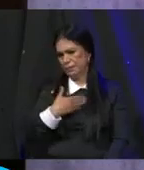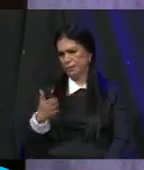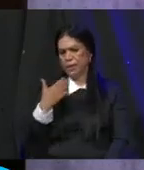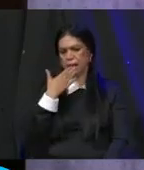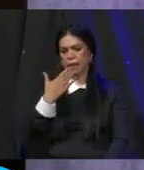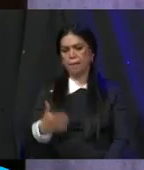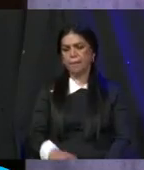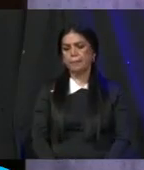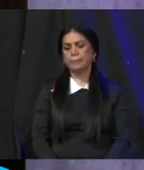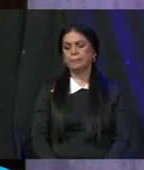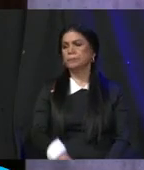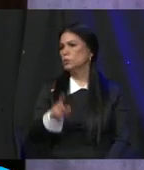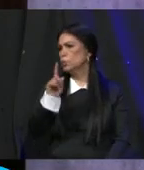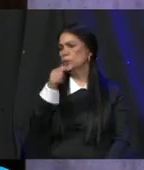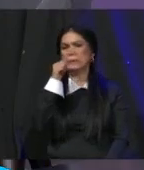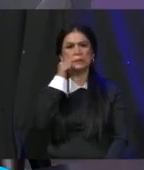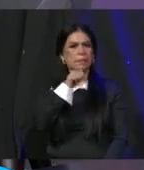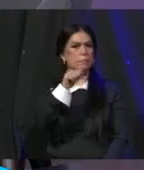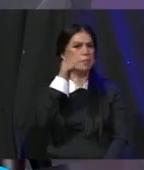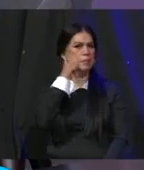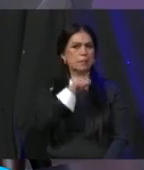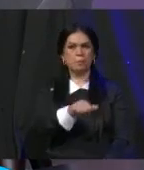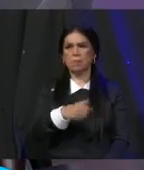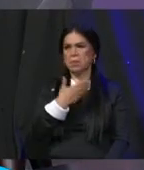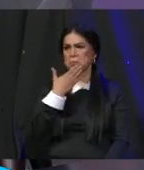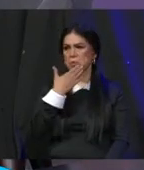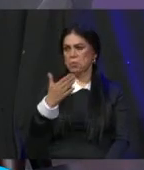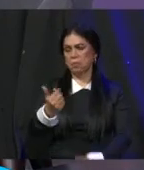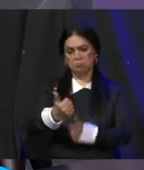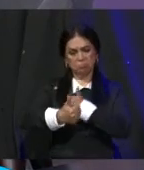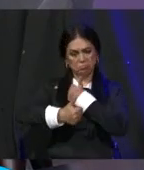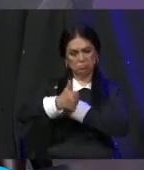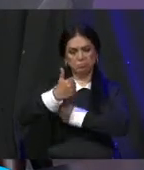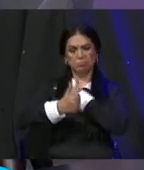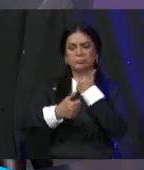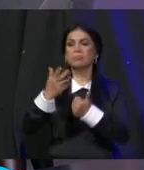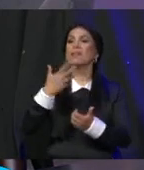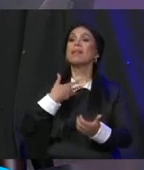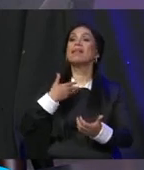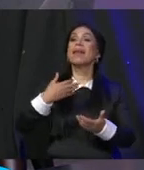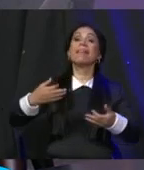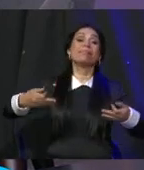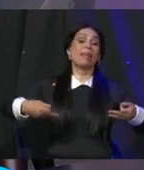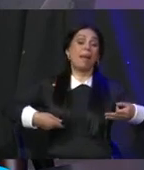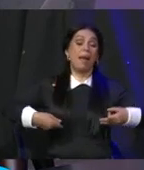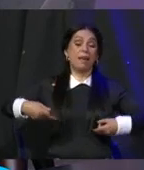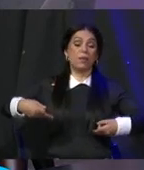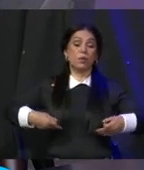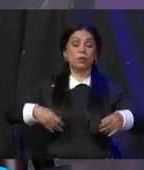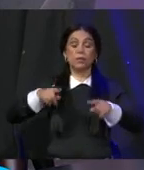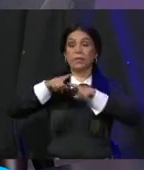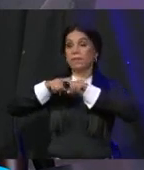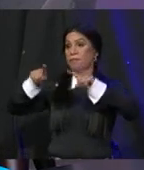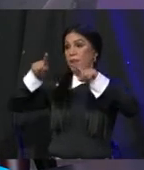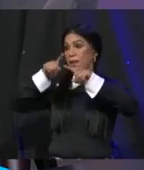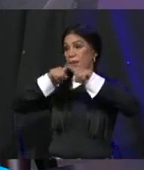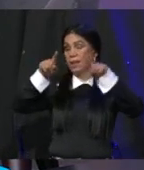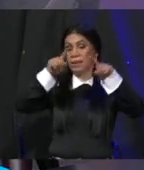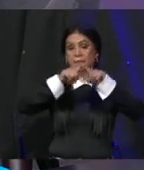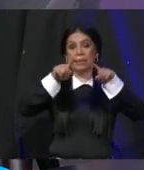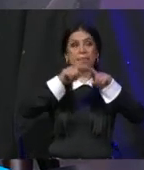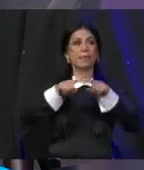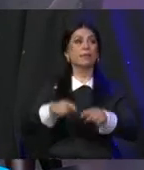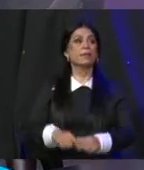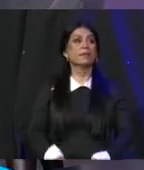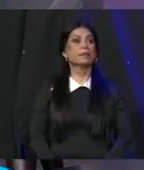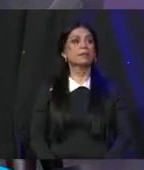siempre veo que entregas y das todo de ti. Llenaste el Metropolitan, has estado, por supuesto, aquí en los grandes recintos, los